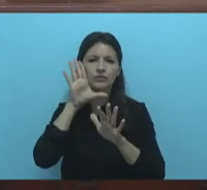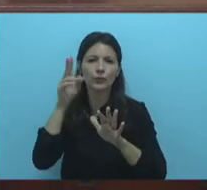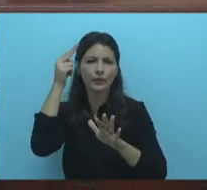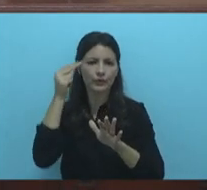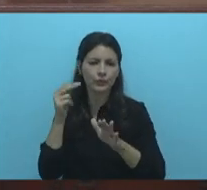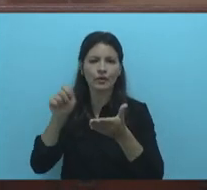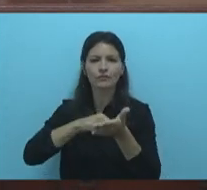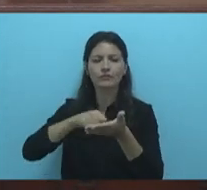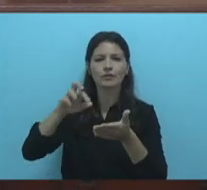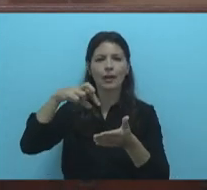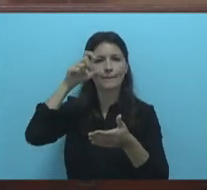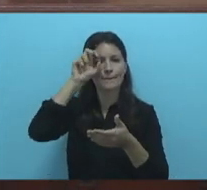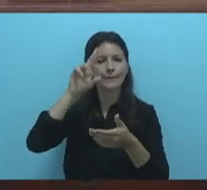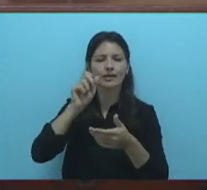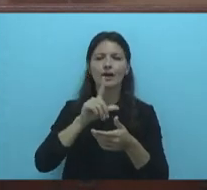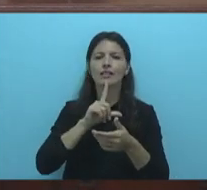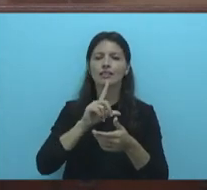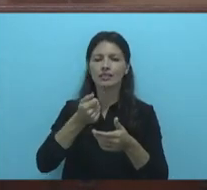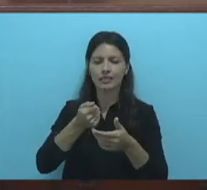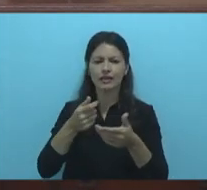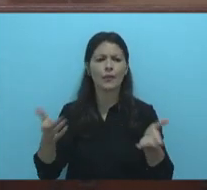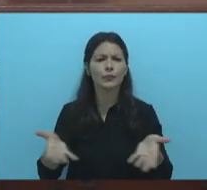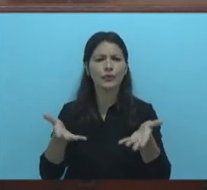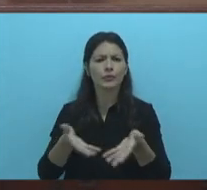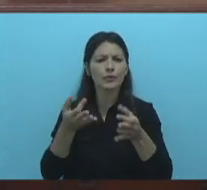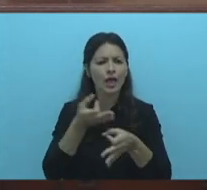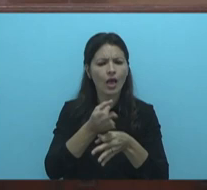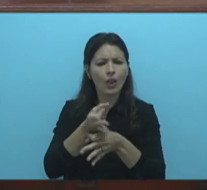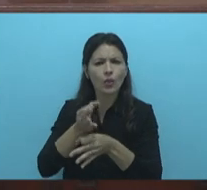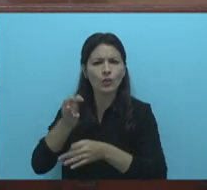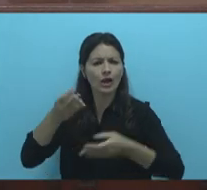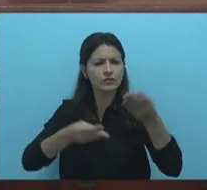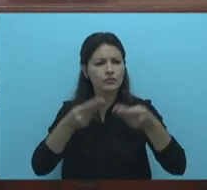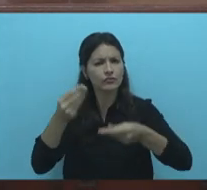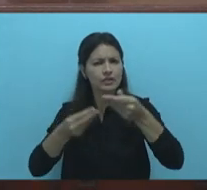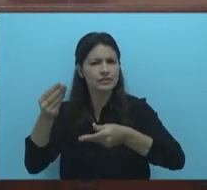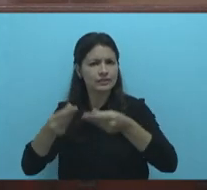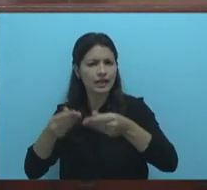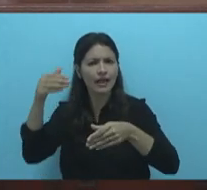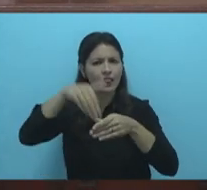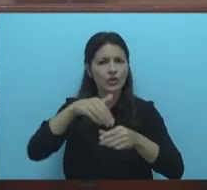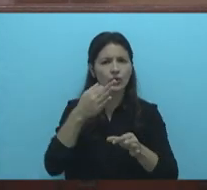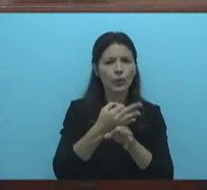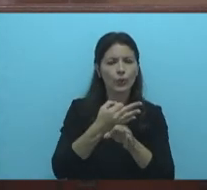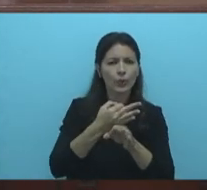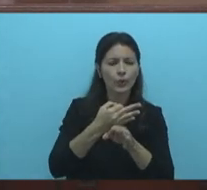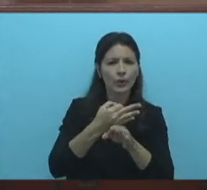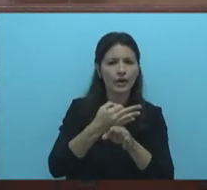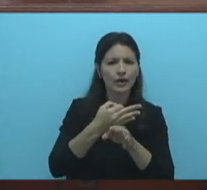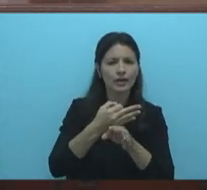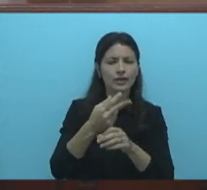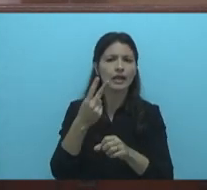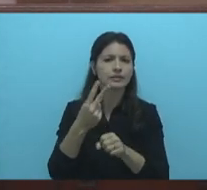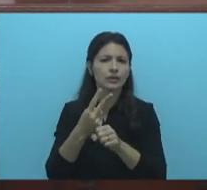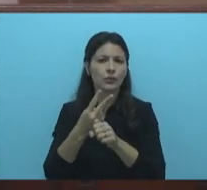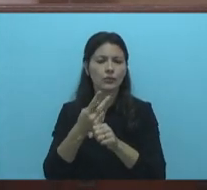47.759 de la diputada Peralti Balaguer, por el cual se promueve la educación financiera y tributaria en los establecimientos educativos de gestión estatal y privada en todos